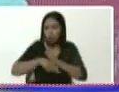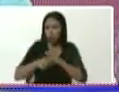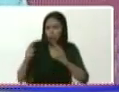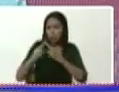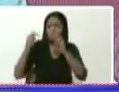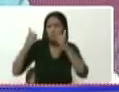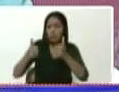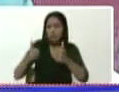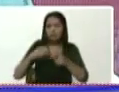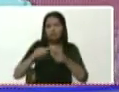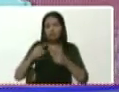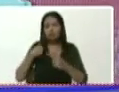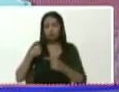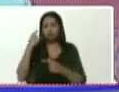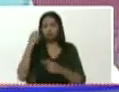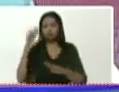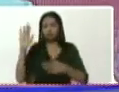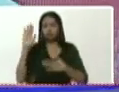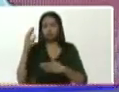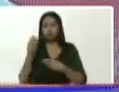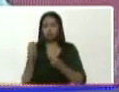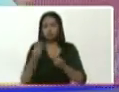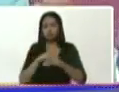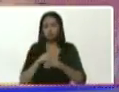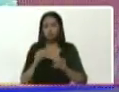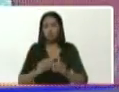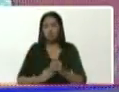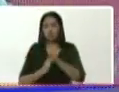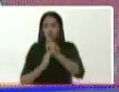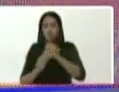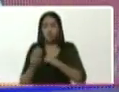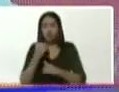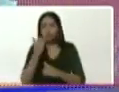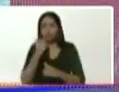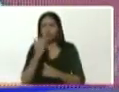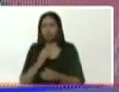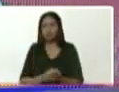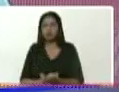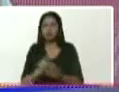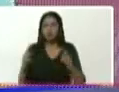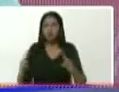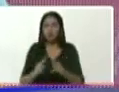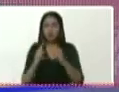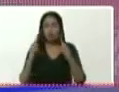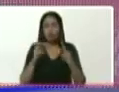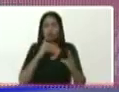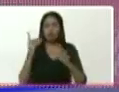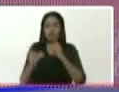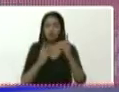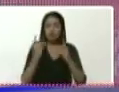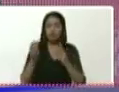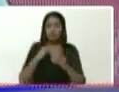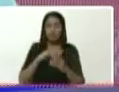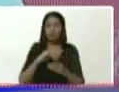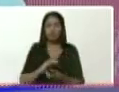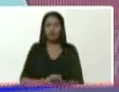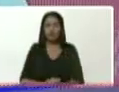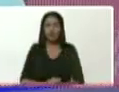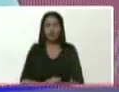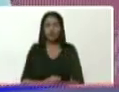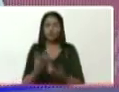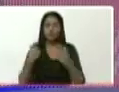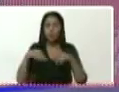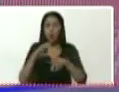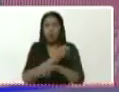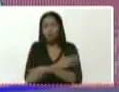Y bueno, ellos me propusieron un conjunto de iniciativas, de acercamiento, de encuentro, de diálogo con las oposiciones